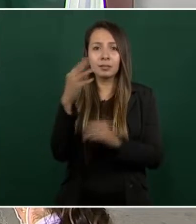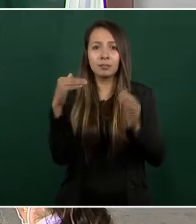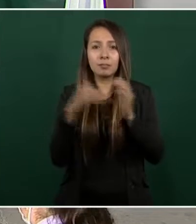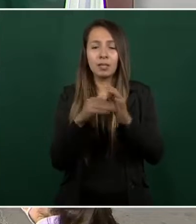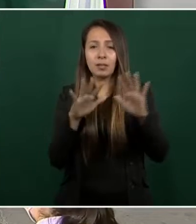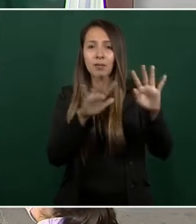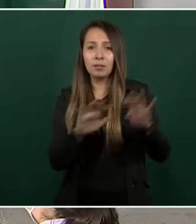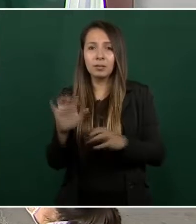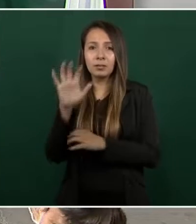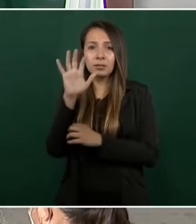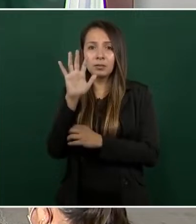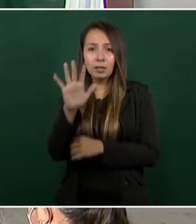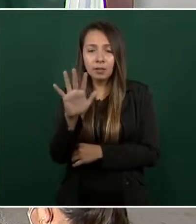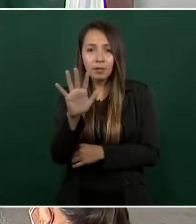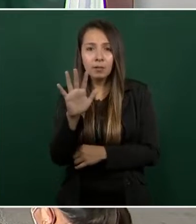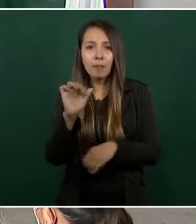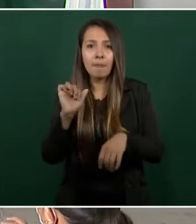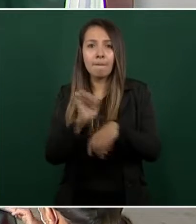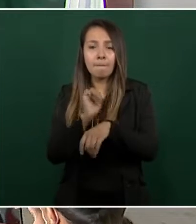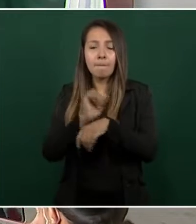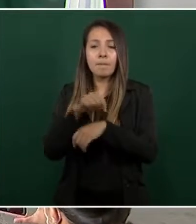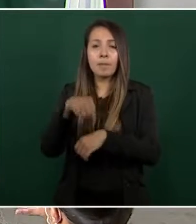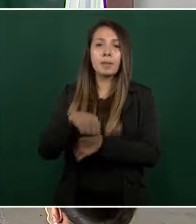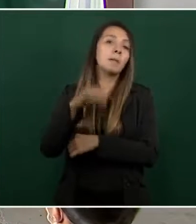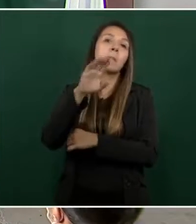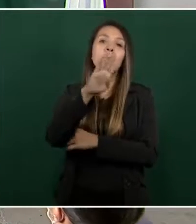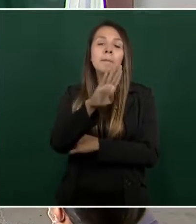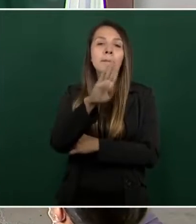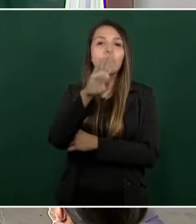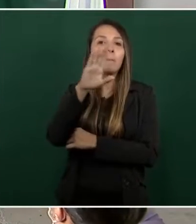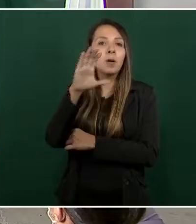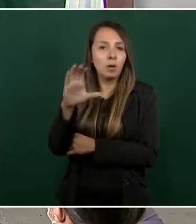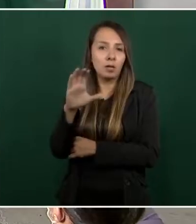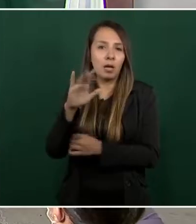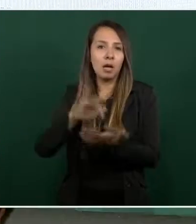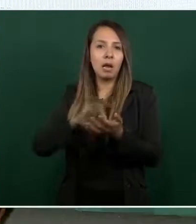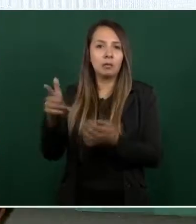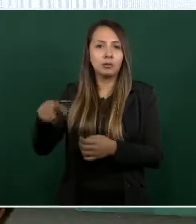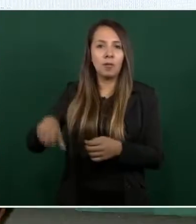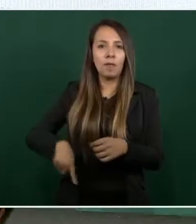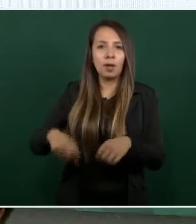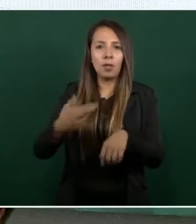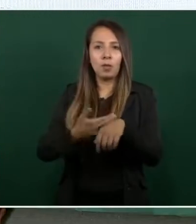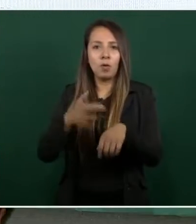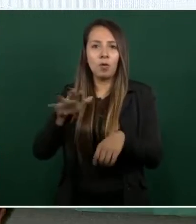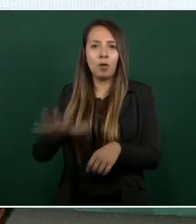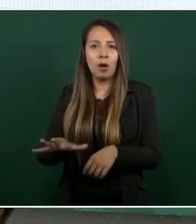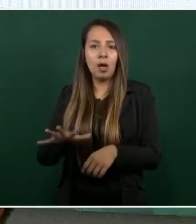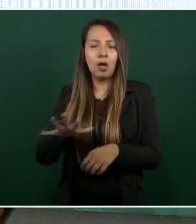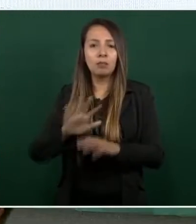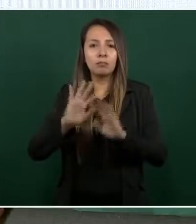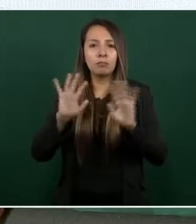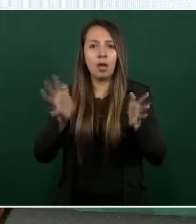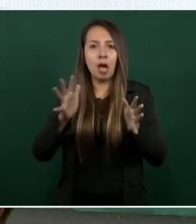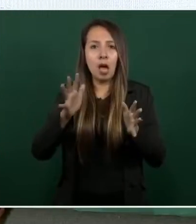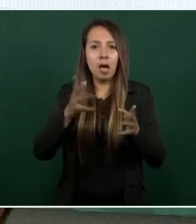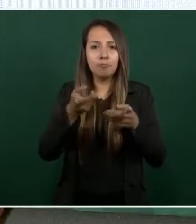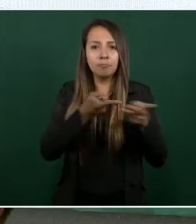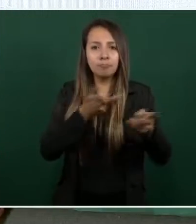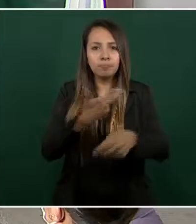373,905, de los cuales Baja California, con el apoyo de la gobernadora, lleva una regularización